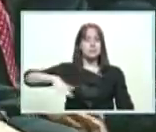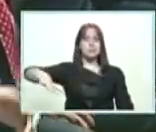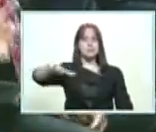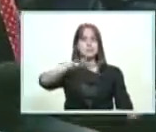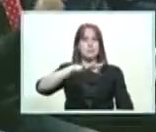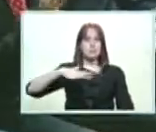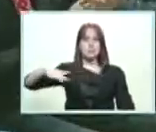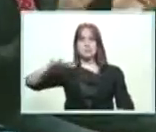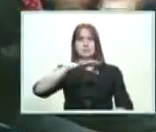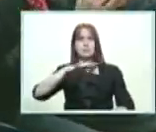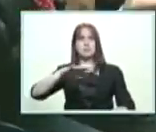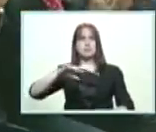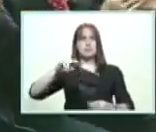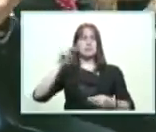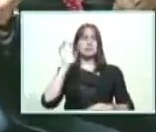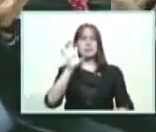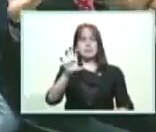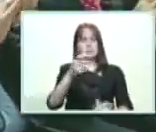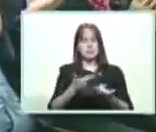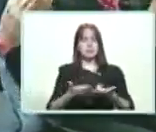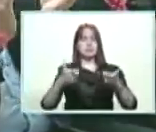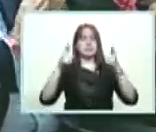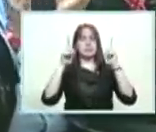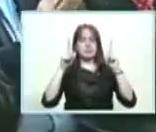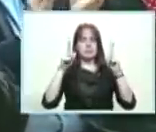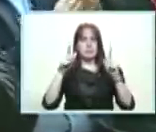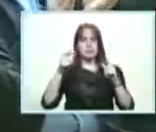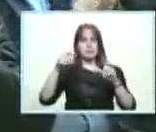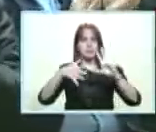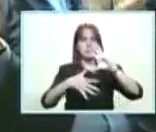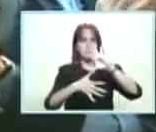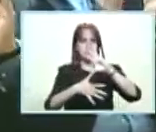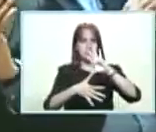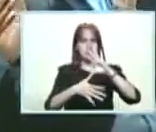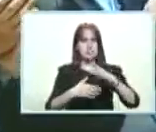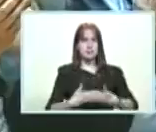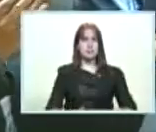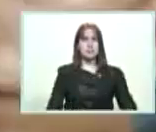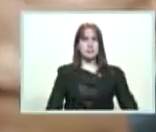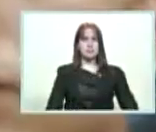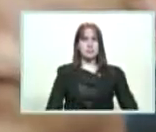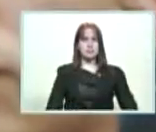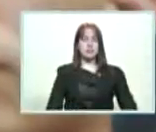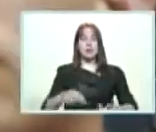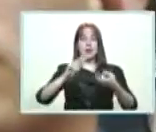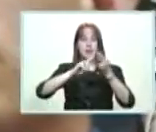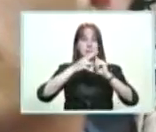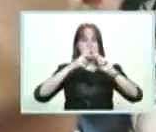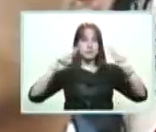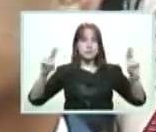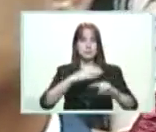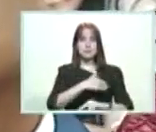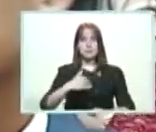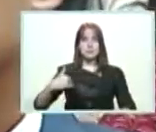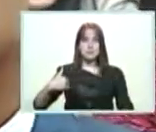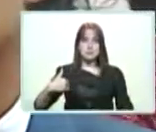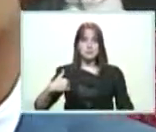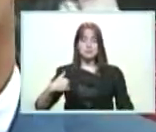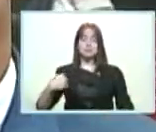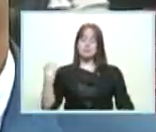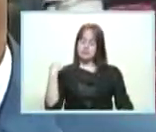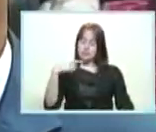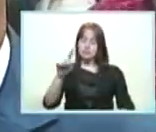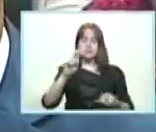de la patria de los libertadores y libertadoras de América. Paz queremos, paz